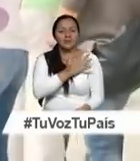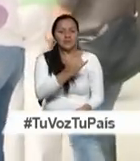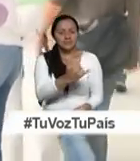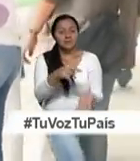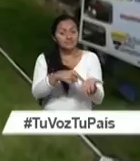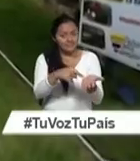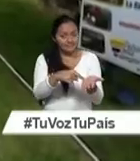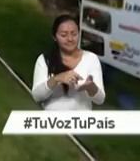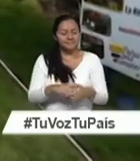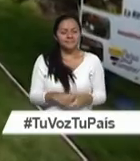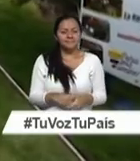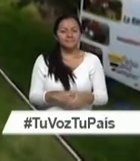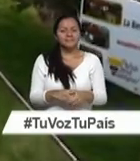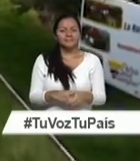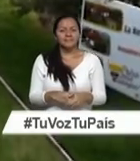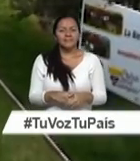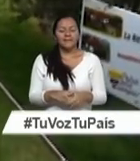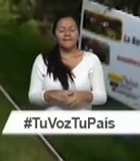del conocimiento.